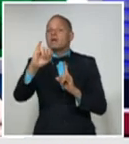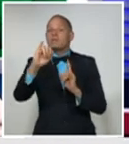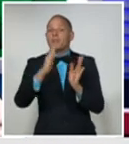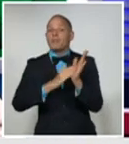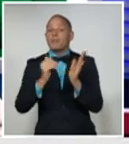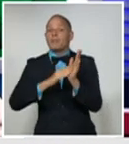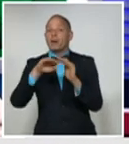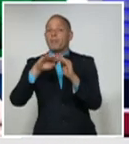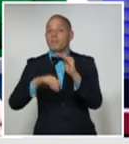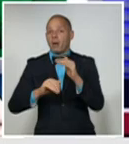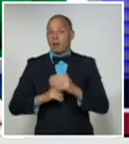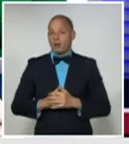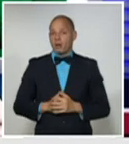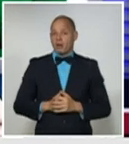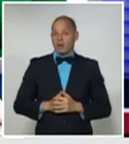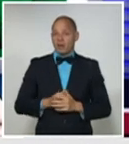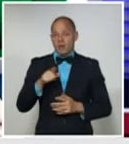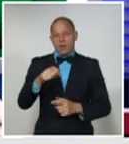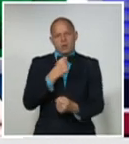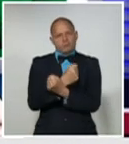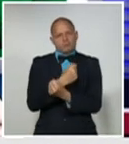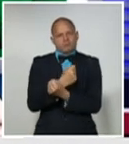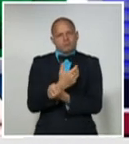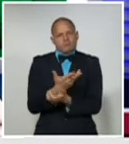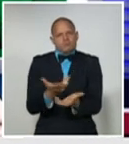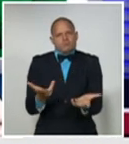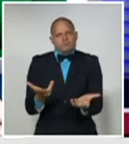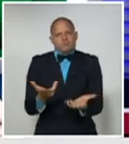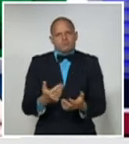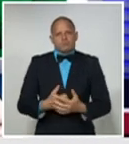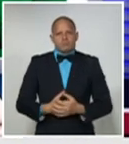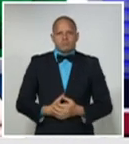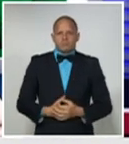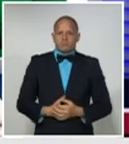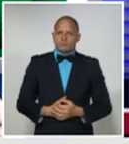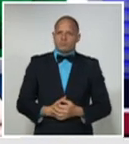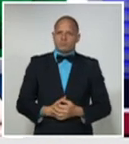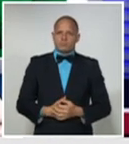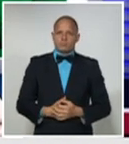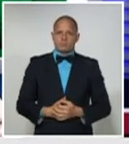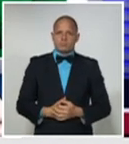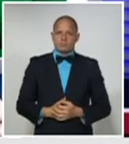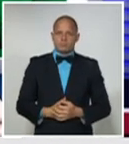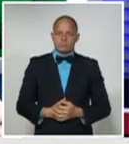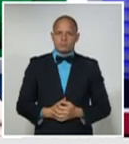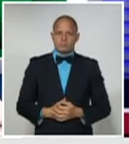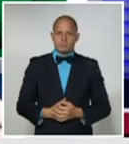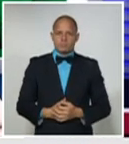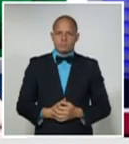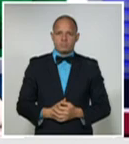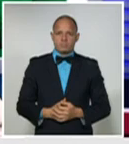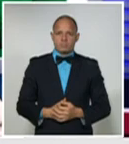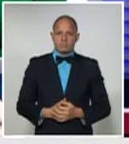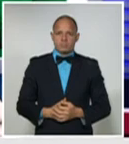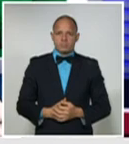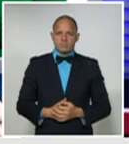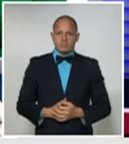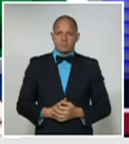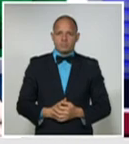Importante por el riesgo que tienen este grupo de edad. 6 de los